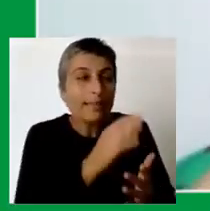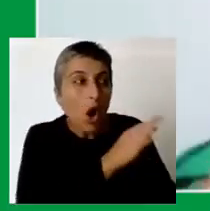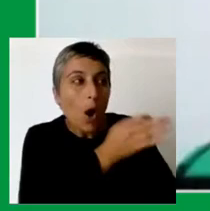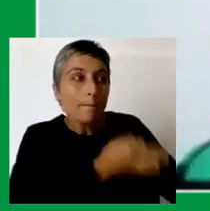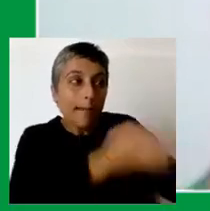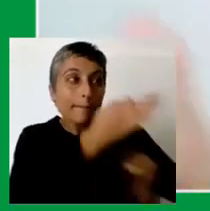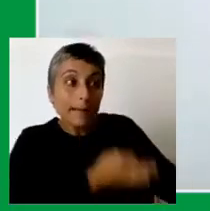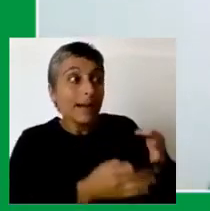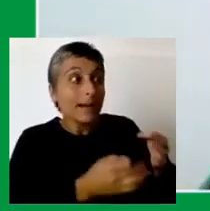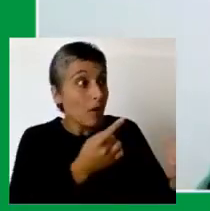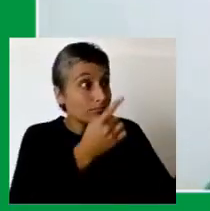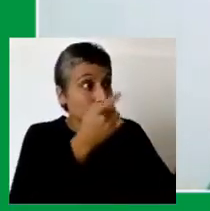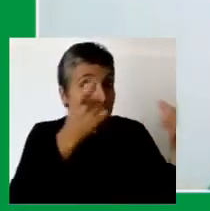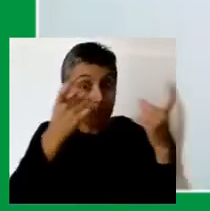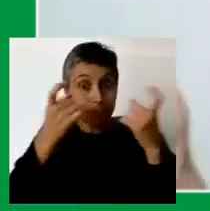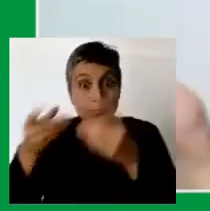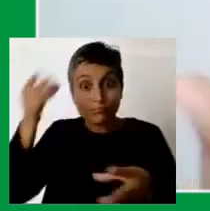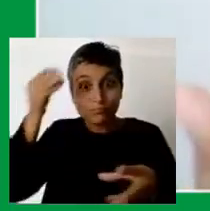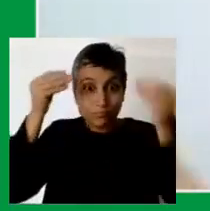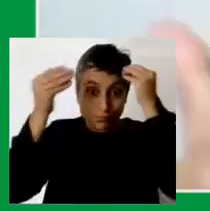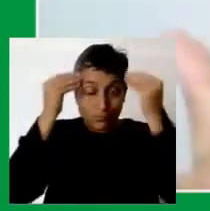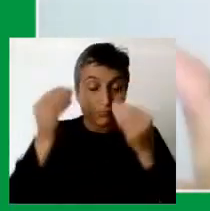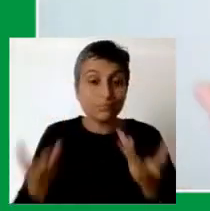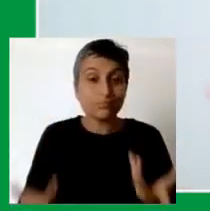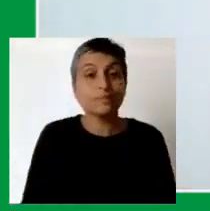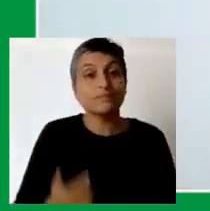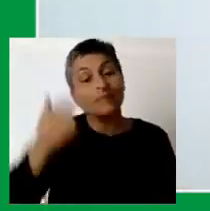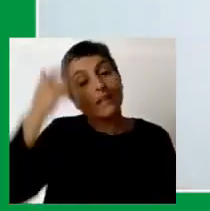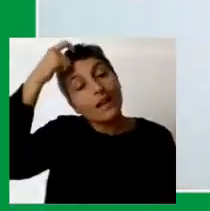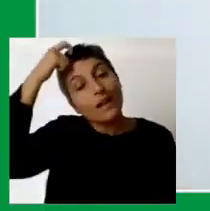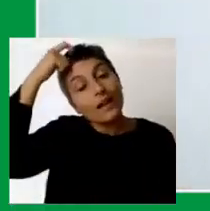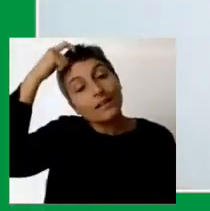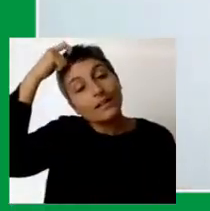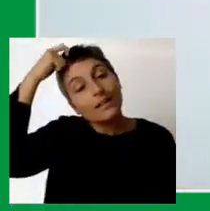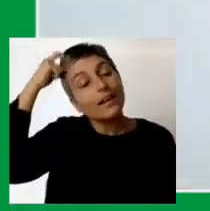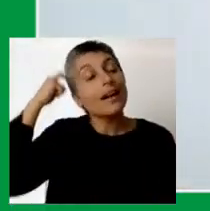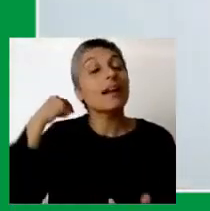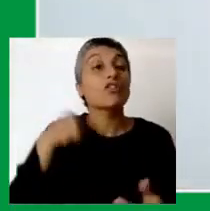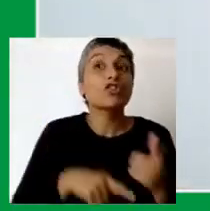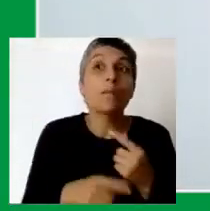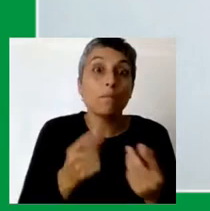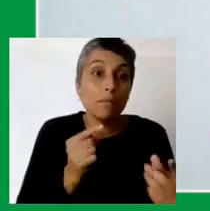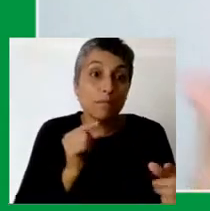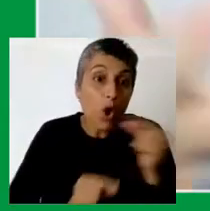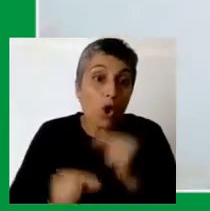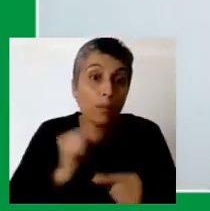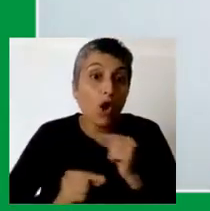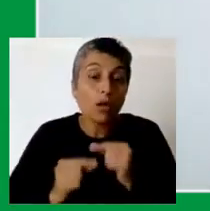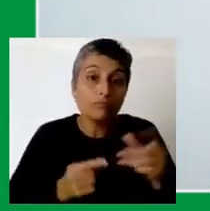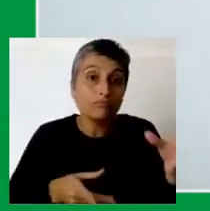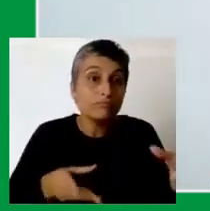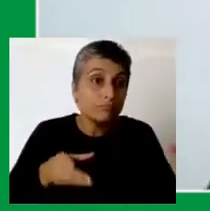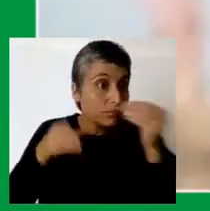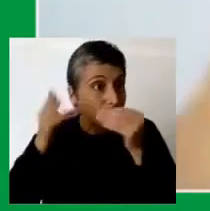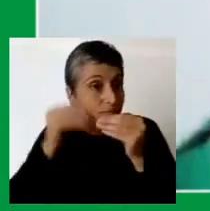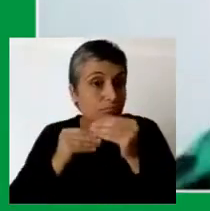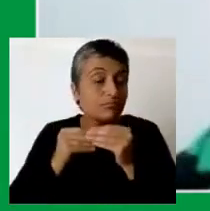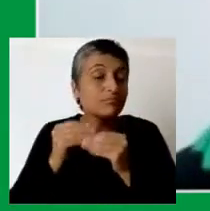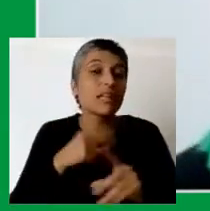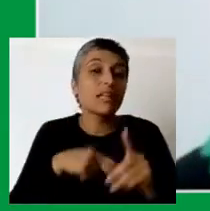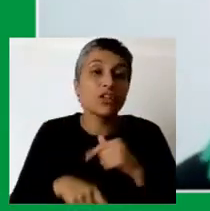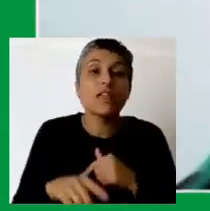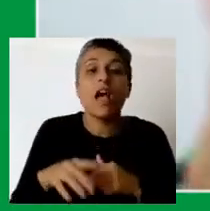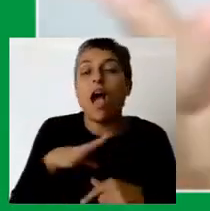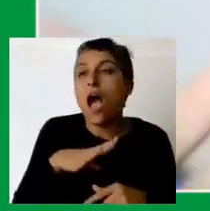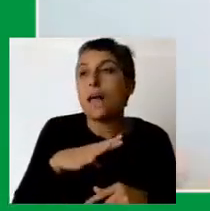uno las va incorporando, también sería un codiseño, las va incorporando y la va enriqueciendo, ¿no? Propuestas